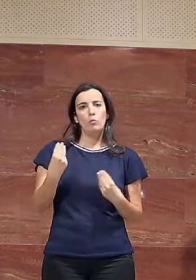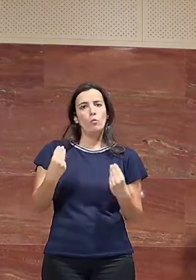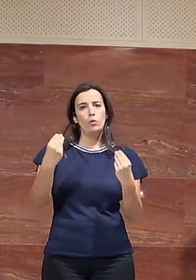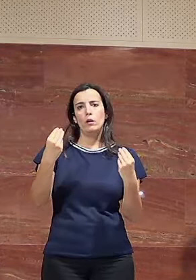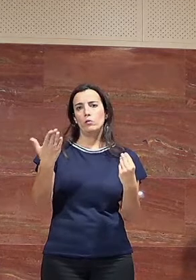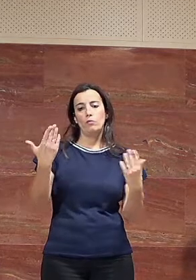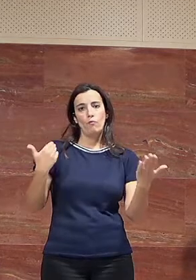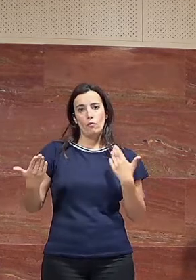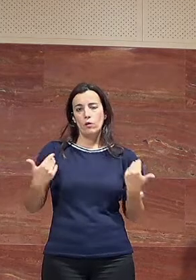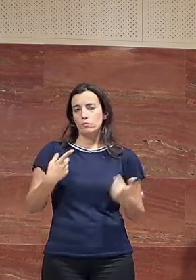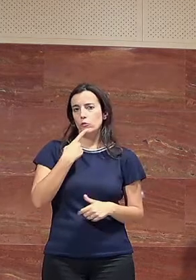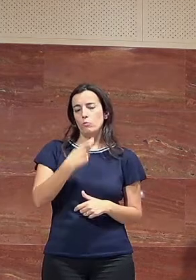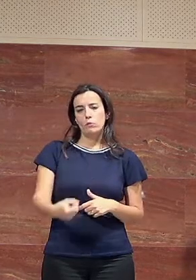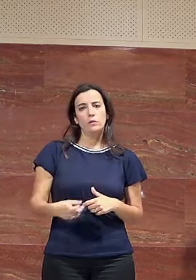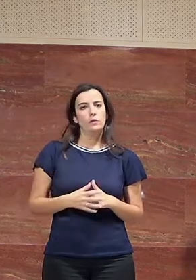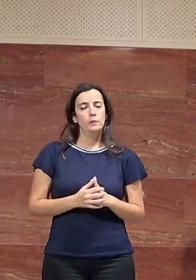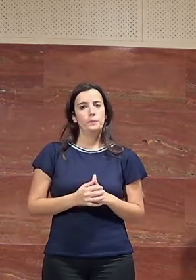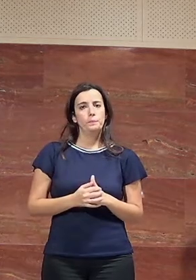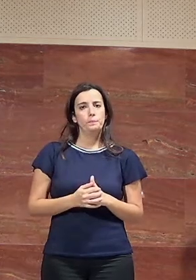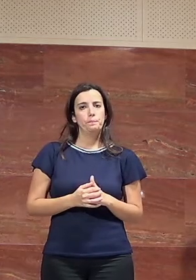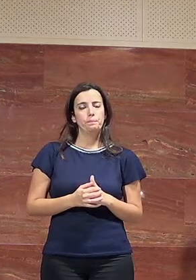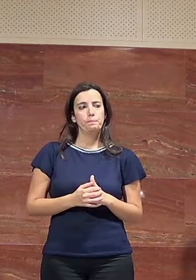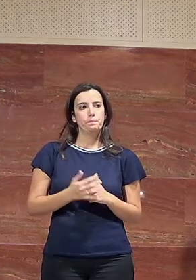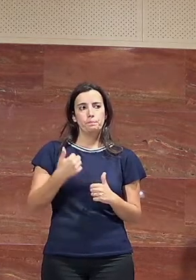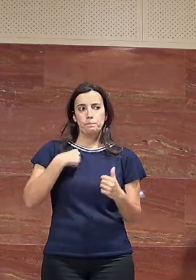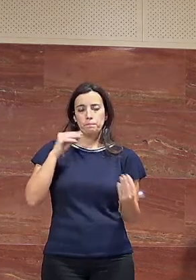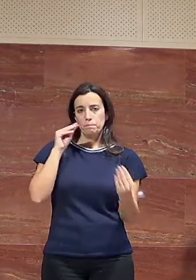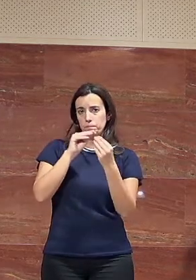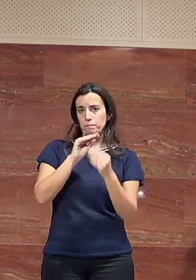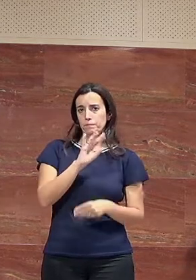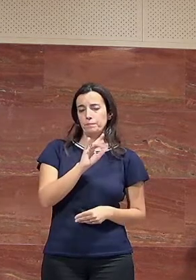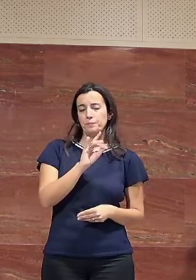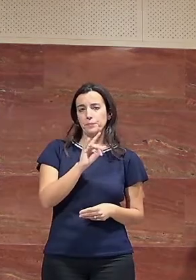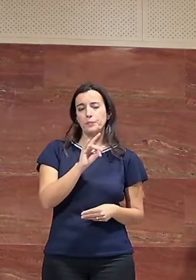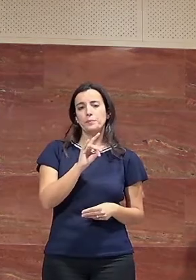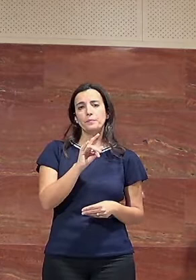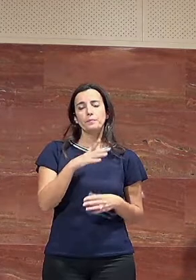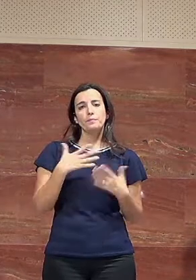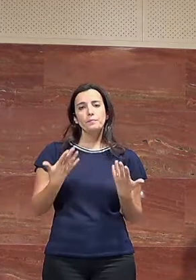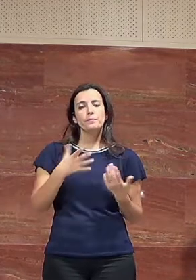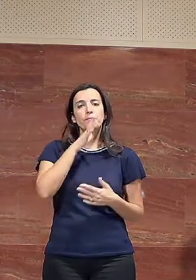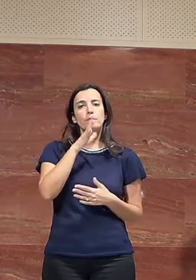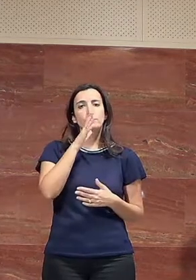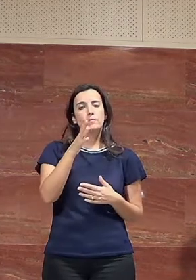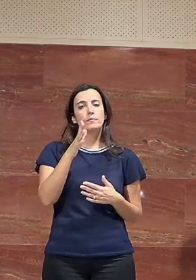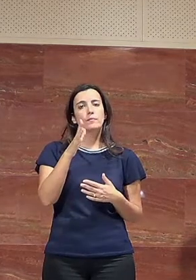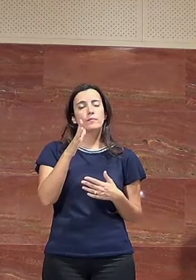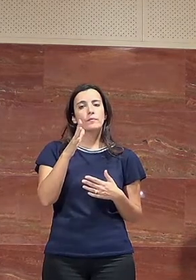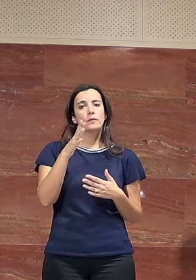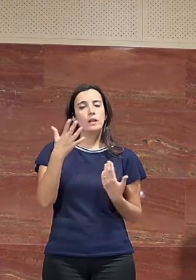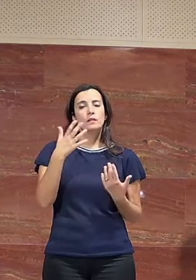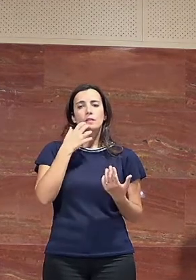volardos, estando, como insisto que estoy de acuerdo contigo, porque tenemos a continuación un aluvión